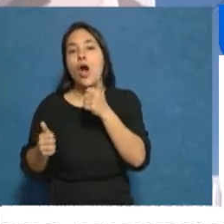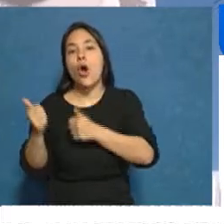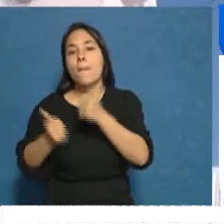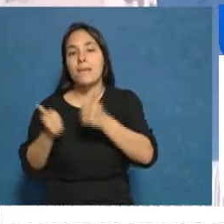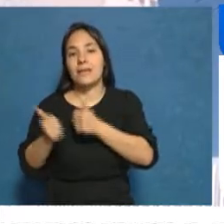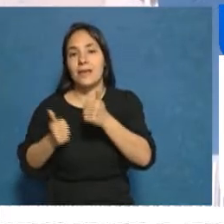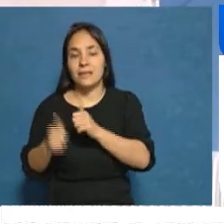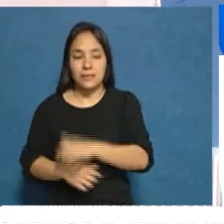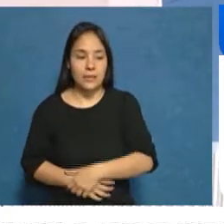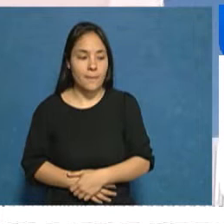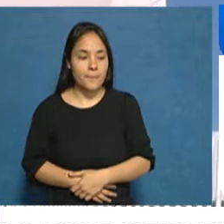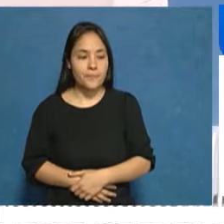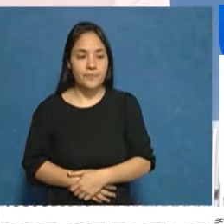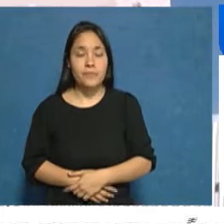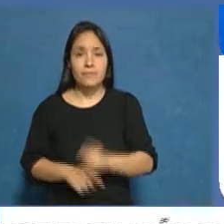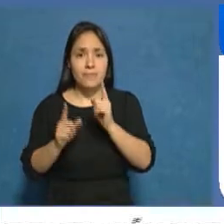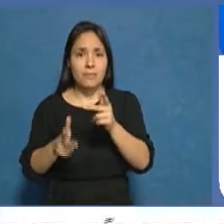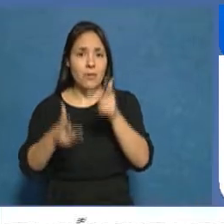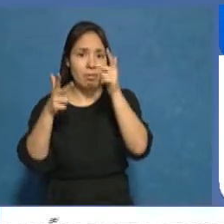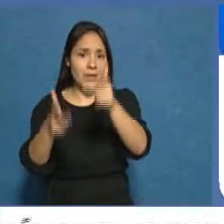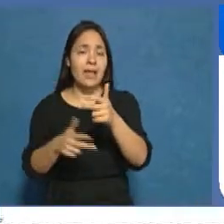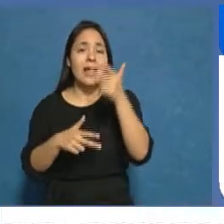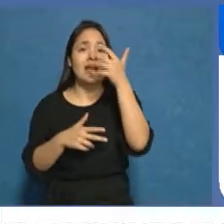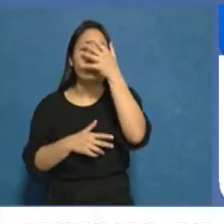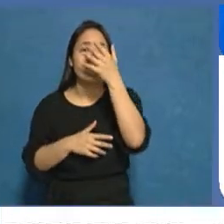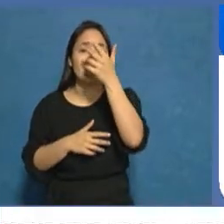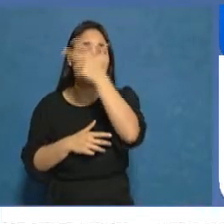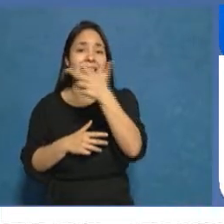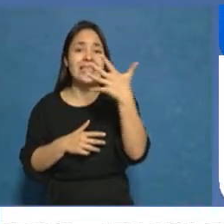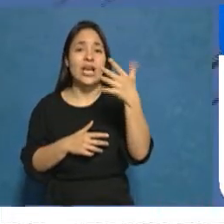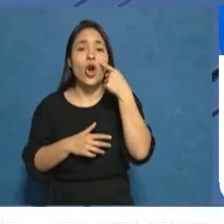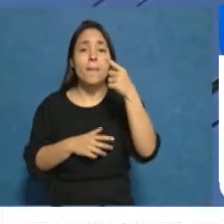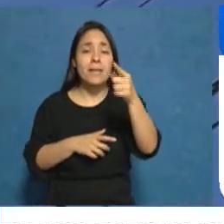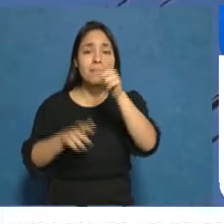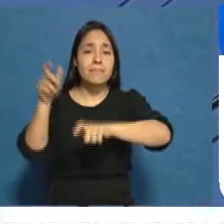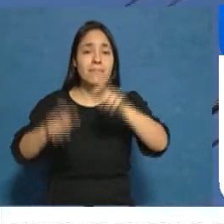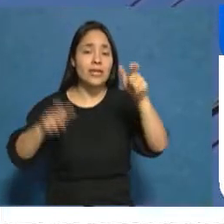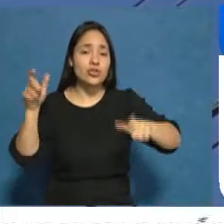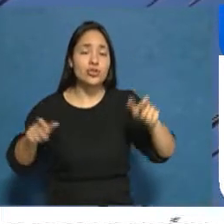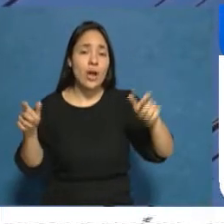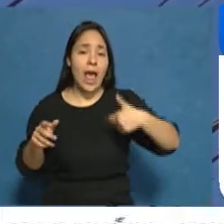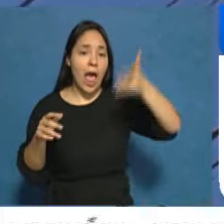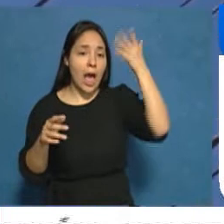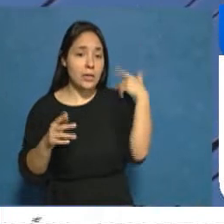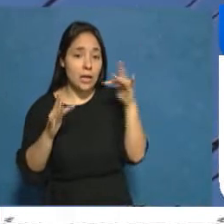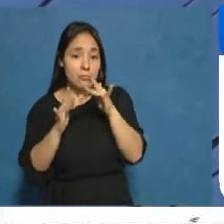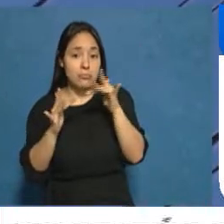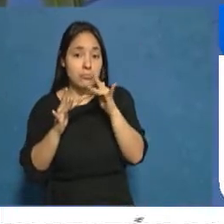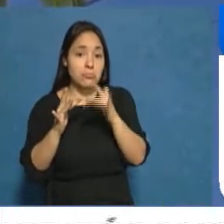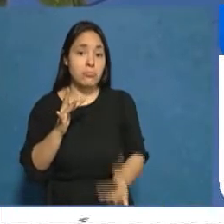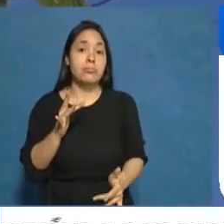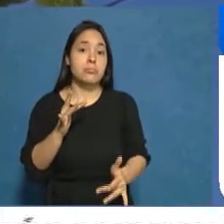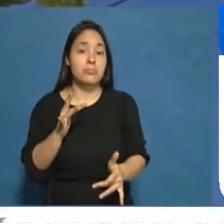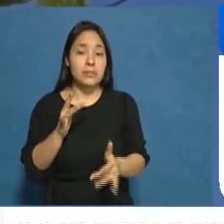a esto, y bien lo resaltabas vos, son 35.000 usuarios mínimo en el día de ayer que se quedaron sin